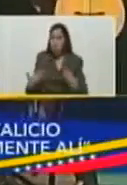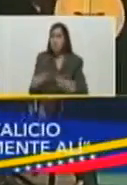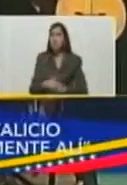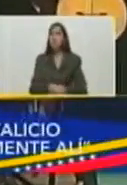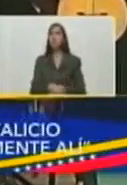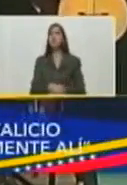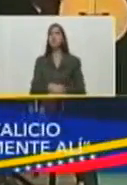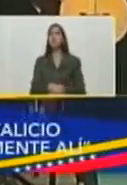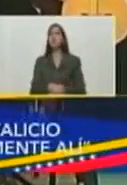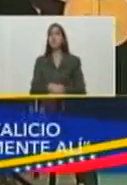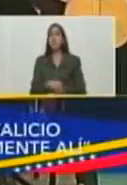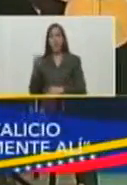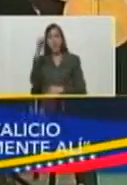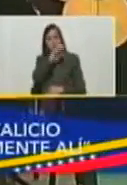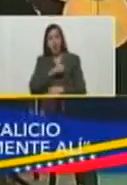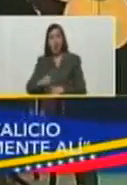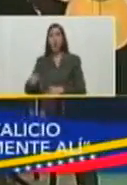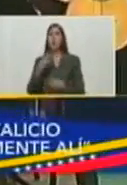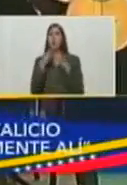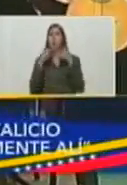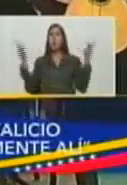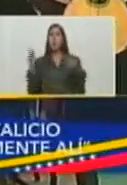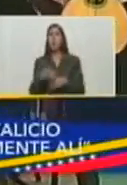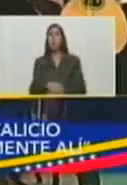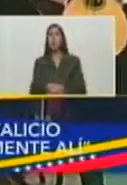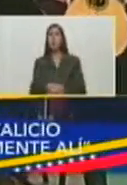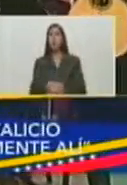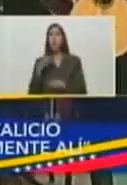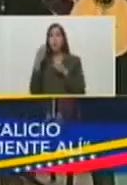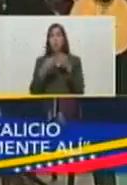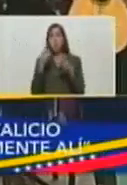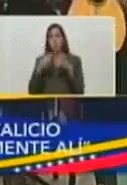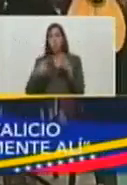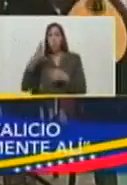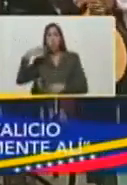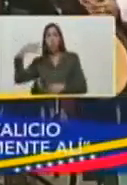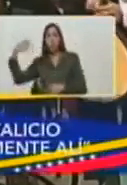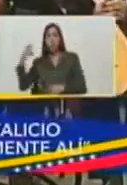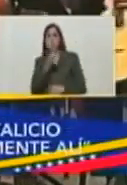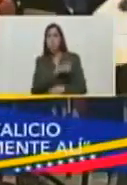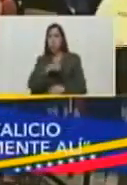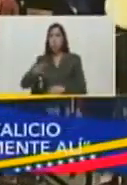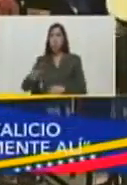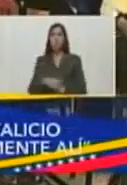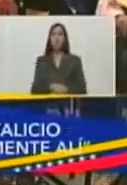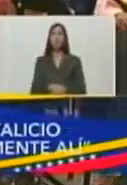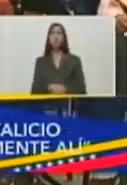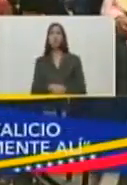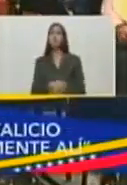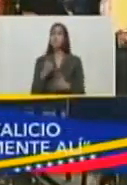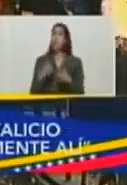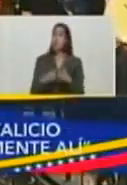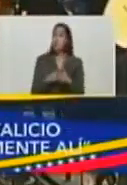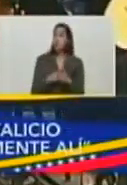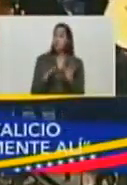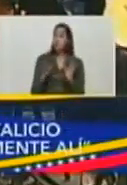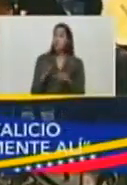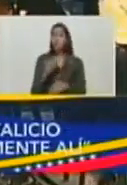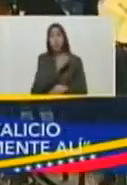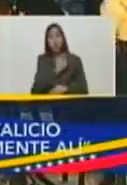canto popular encarnado por varios de nuestros cultores. No sé, señor presidente, si usted desea